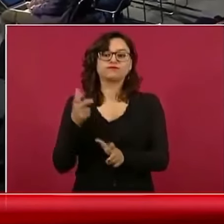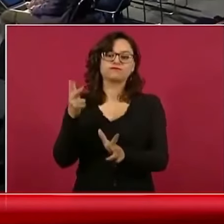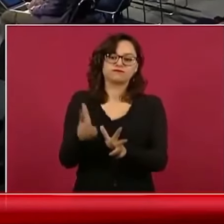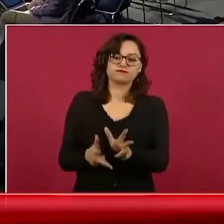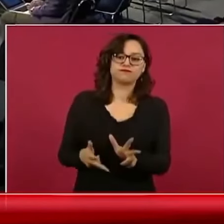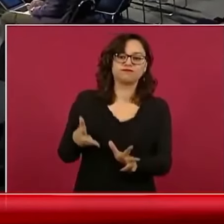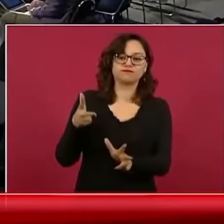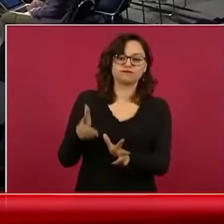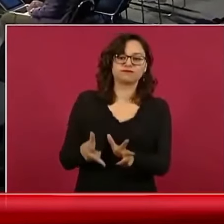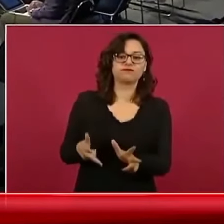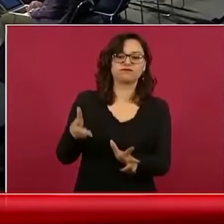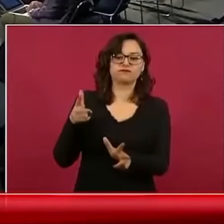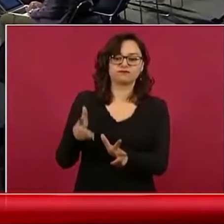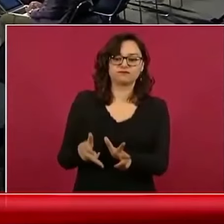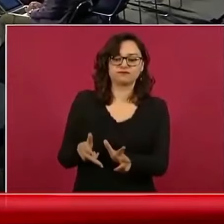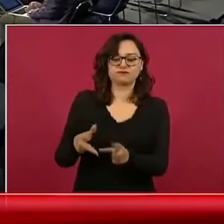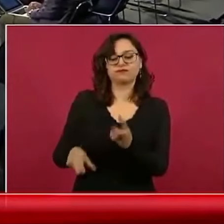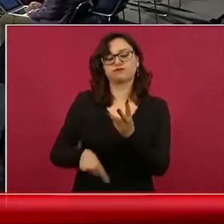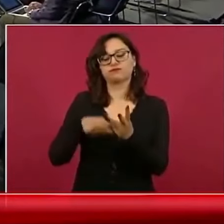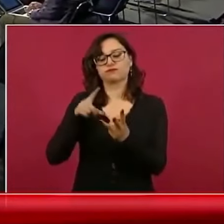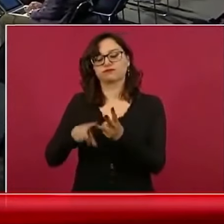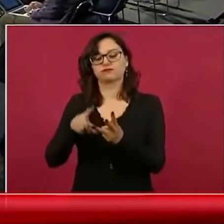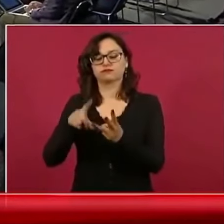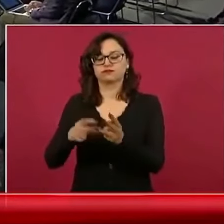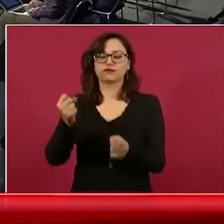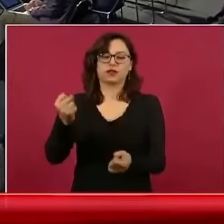y luego desarrollar las carreteras